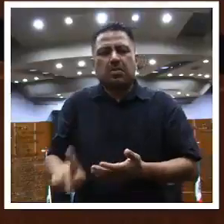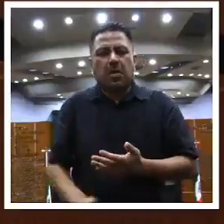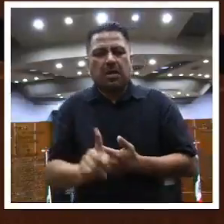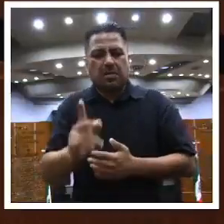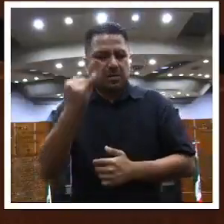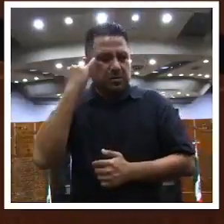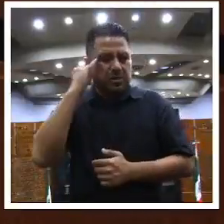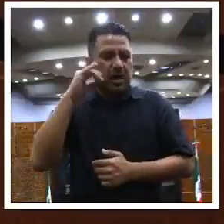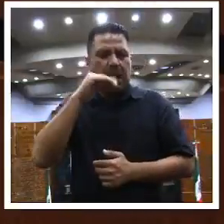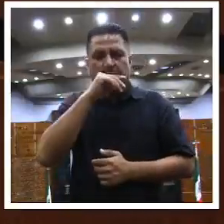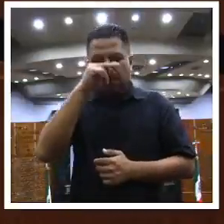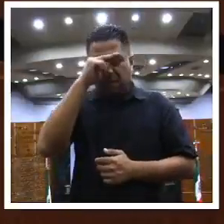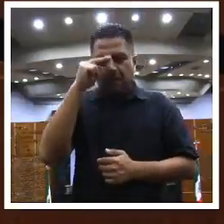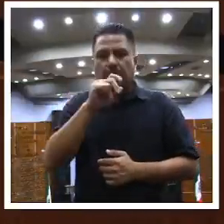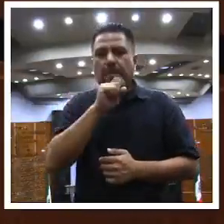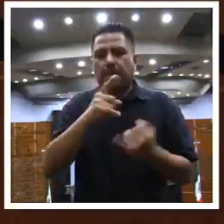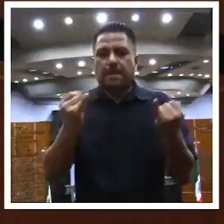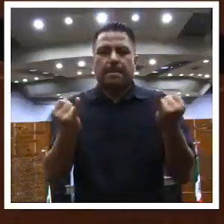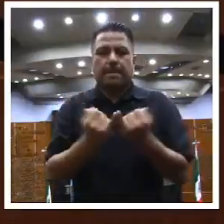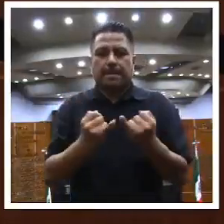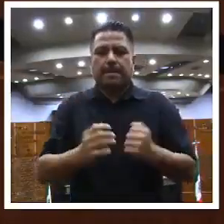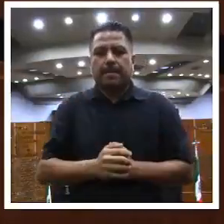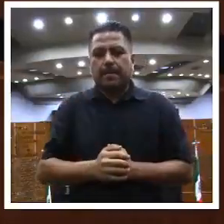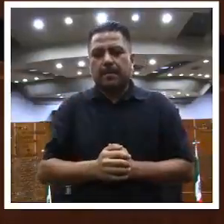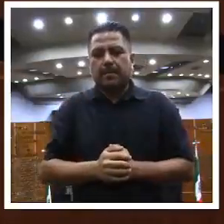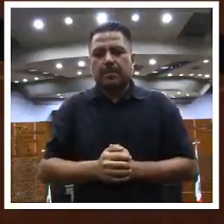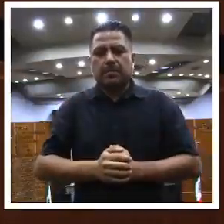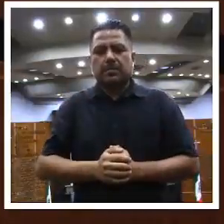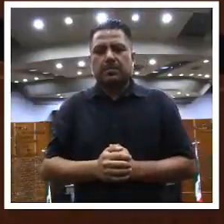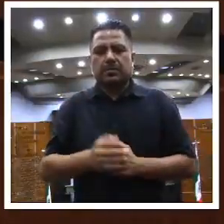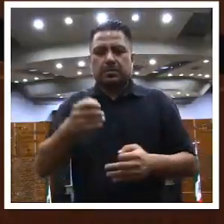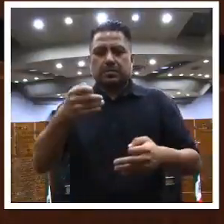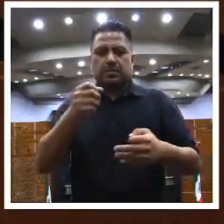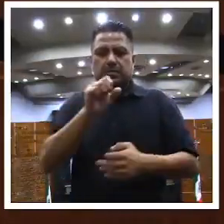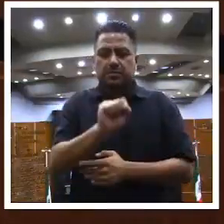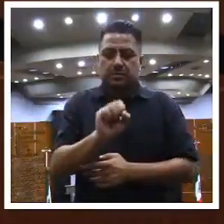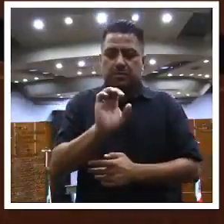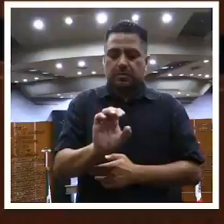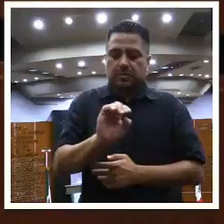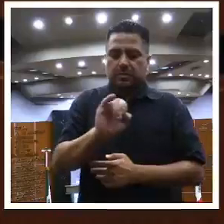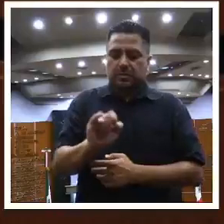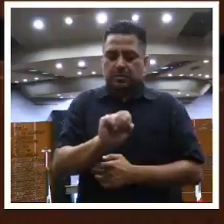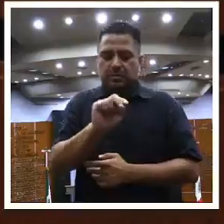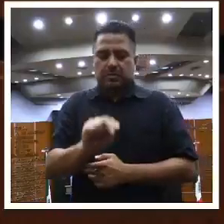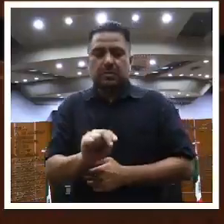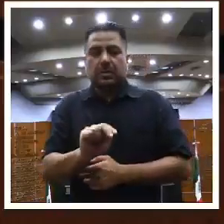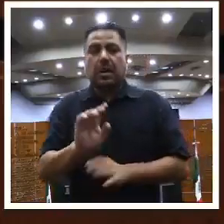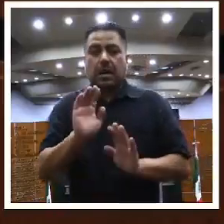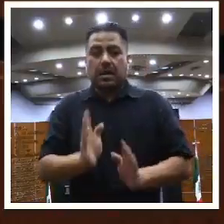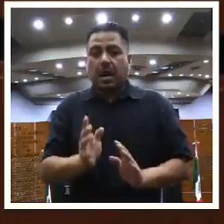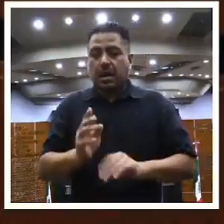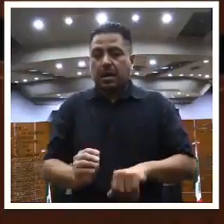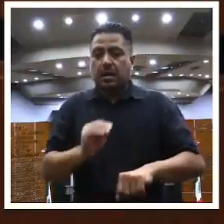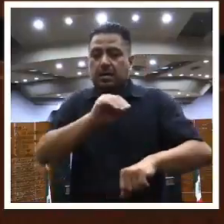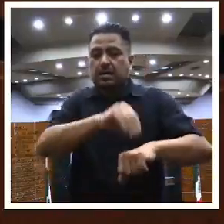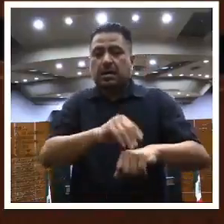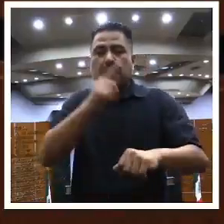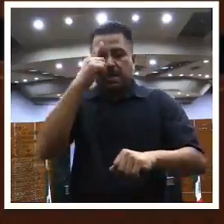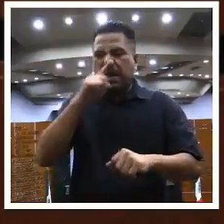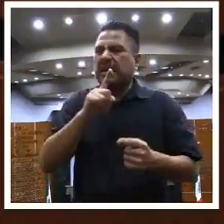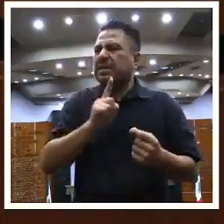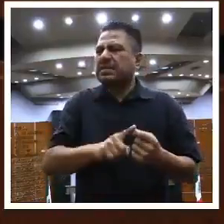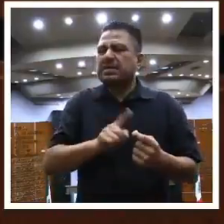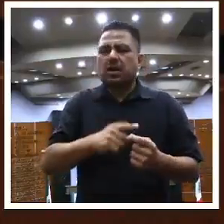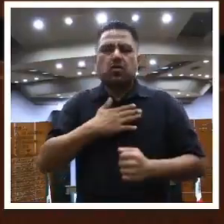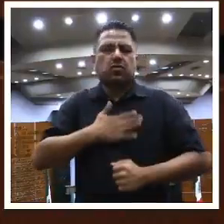comunidades indígenas y afromexicanas. La Suprema Corte de Justicia de la Nación emitió el protocolo de actuación para quienes